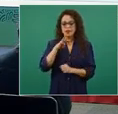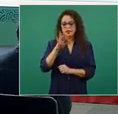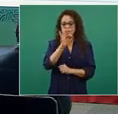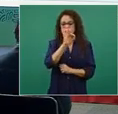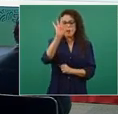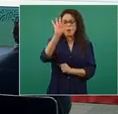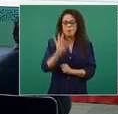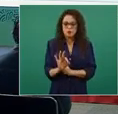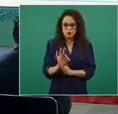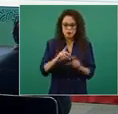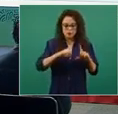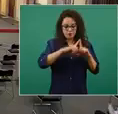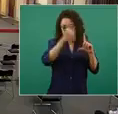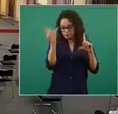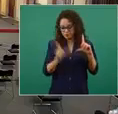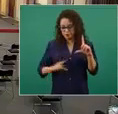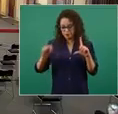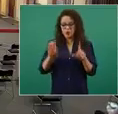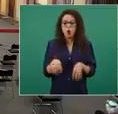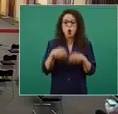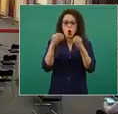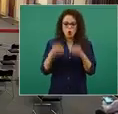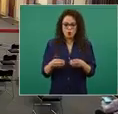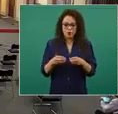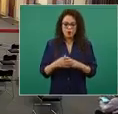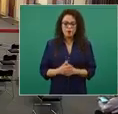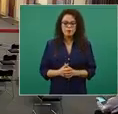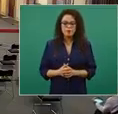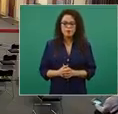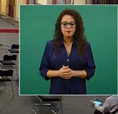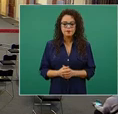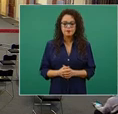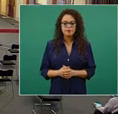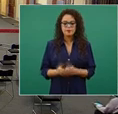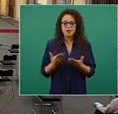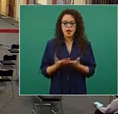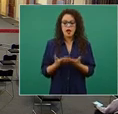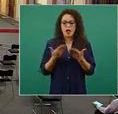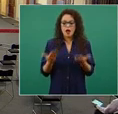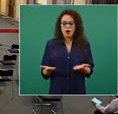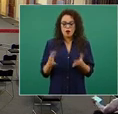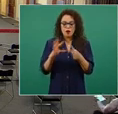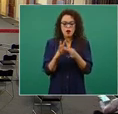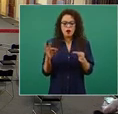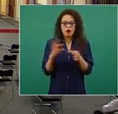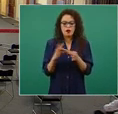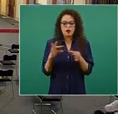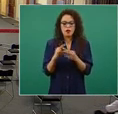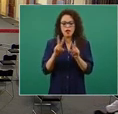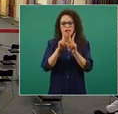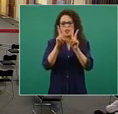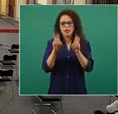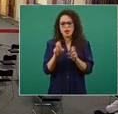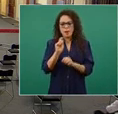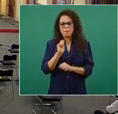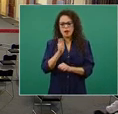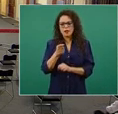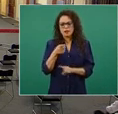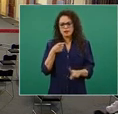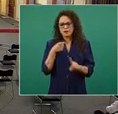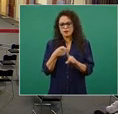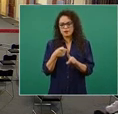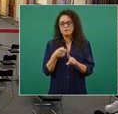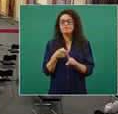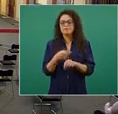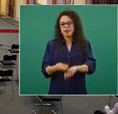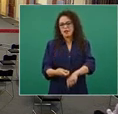ocupación nacional. Pasaremos ahora con el tema del componente de